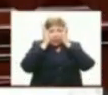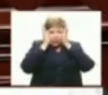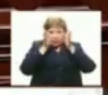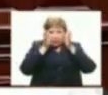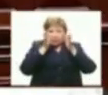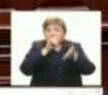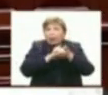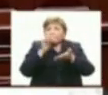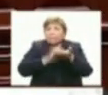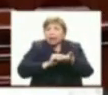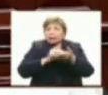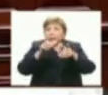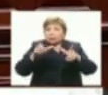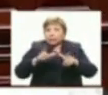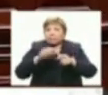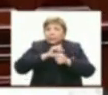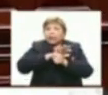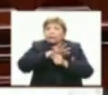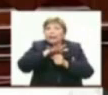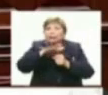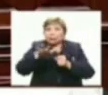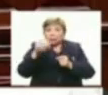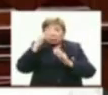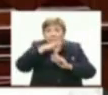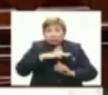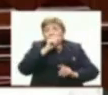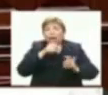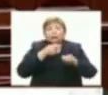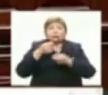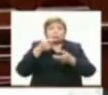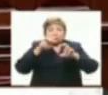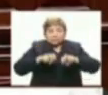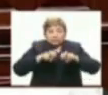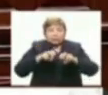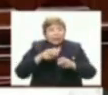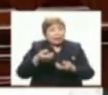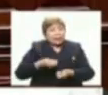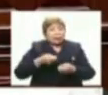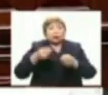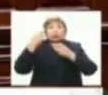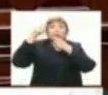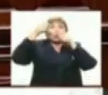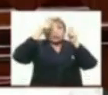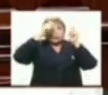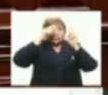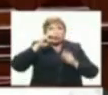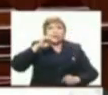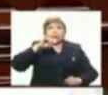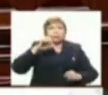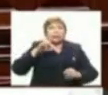a los sectores más afectados por la pandemia: el agro, MIPES, turismo y